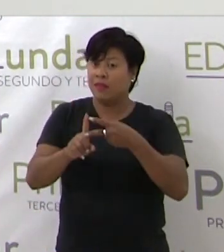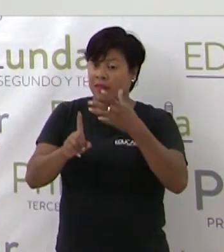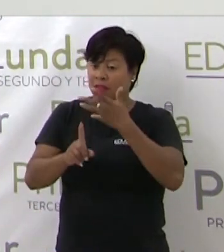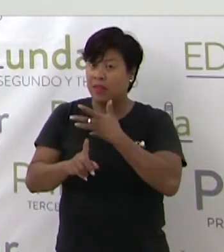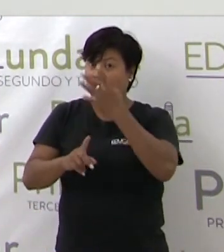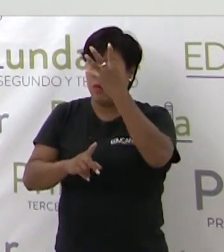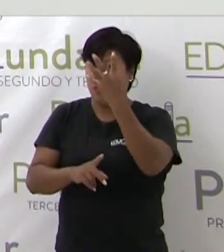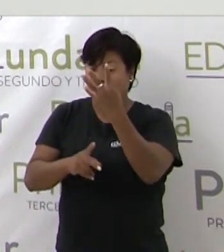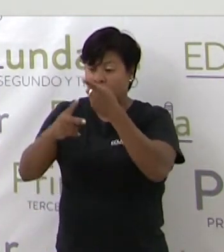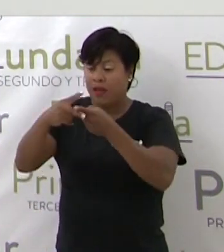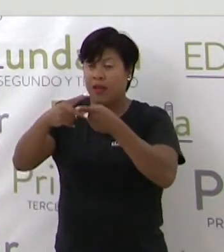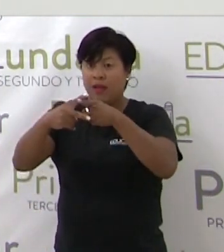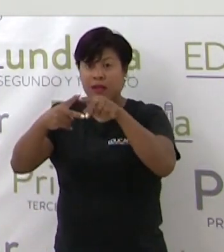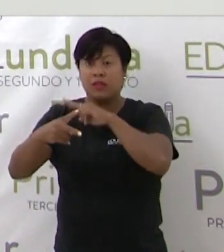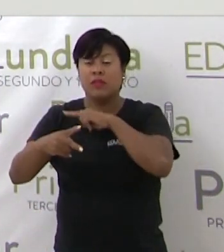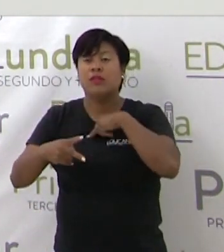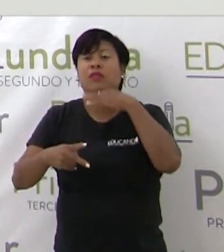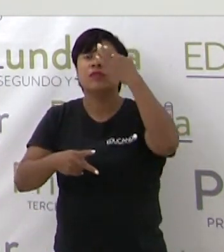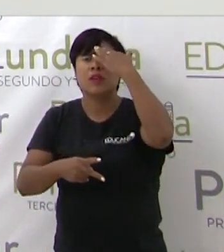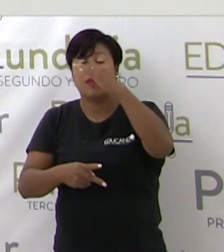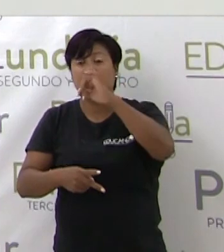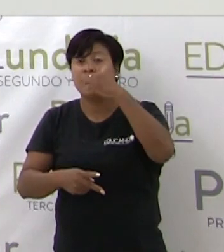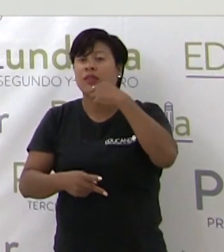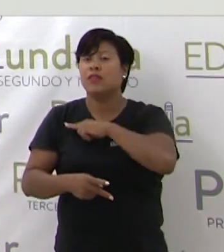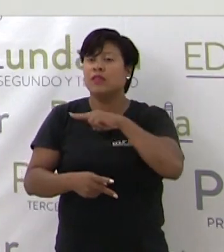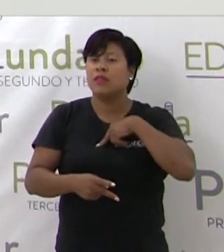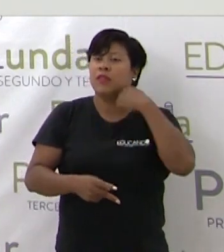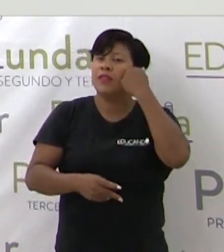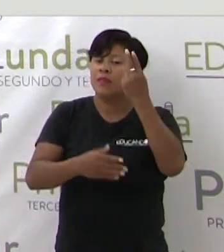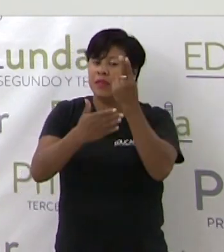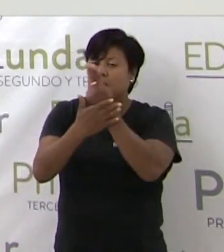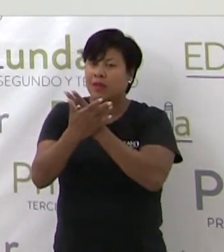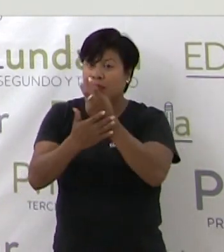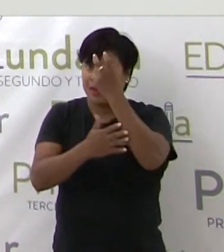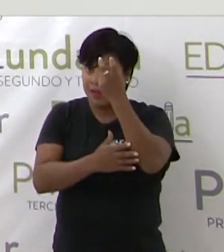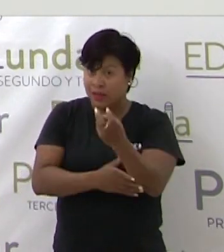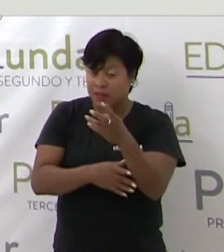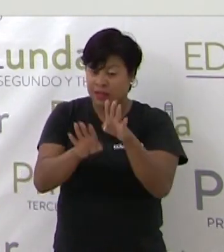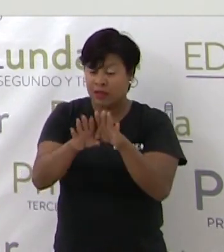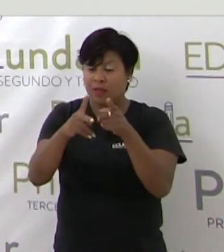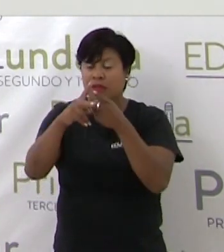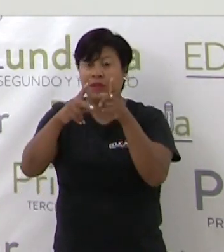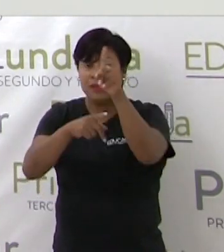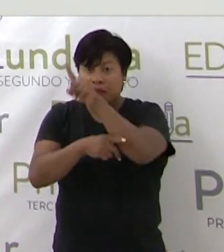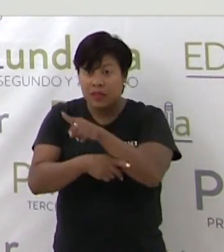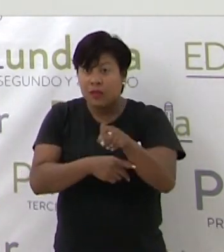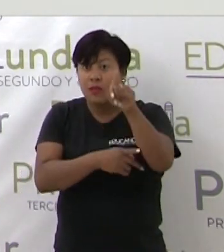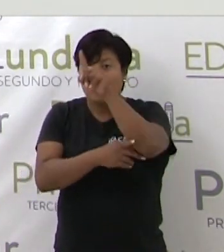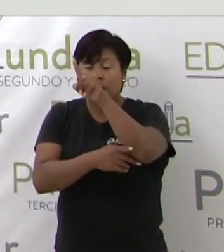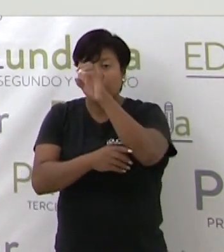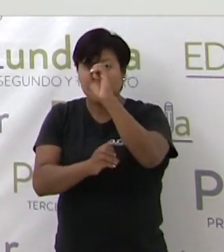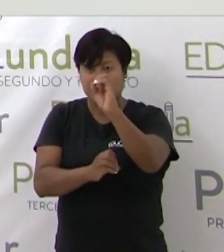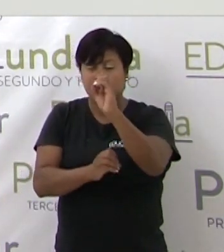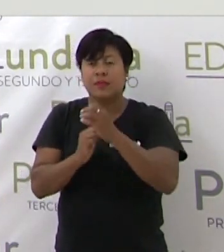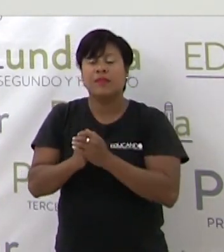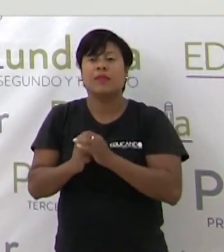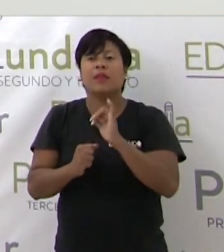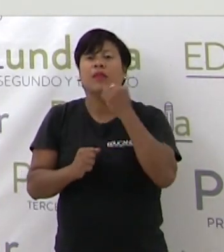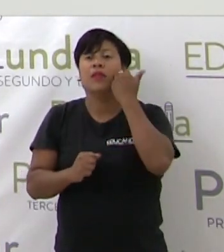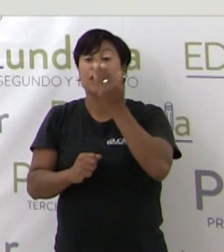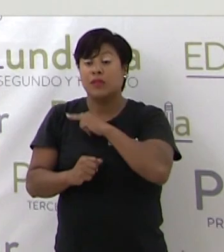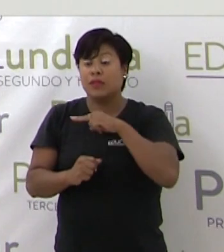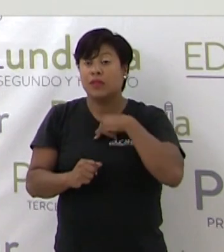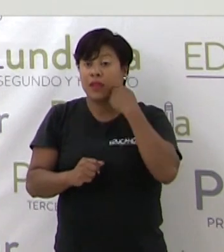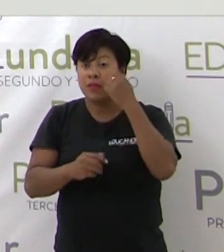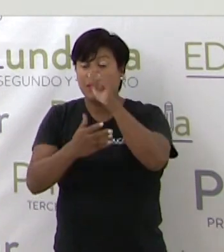4 ángulos, y sabemos que si queremos dibujarlo acá en este círculo, y que si queremos inscribirla